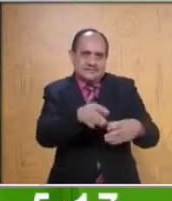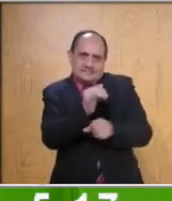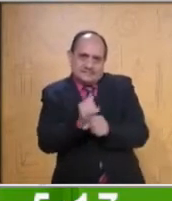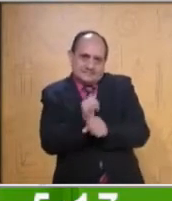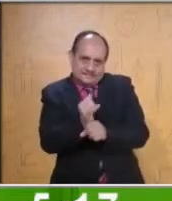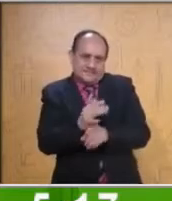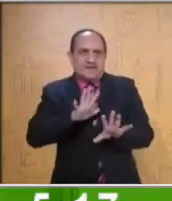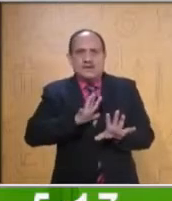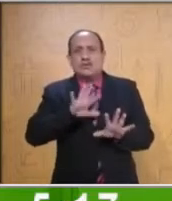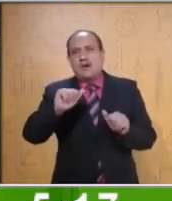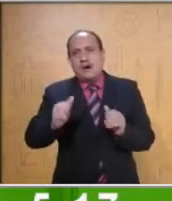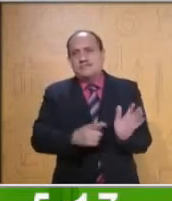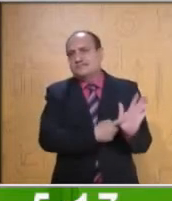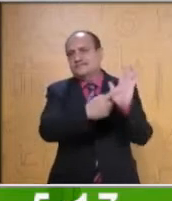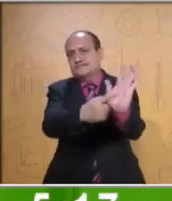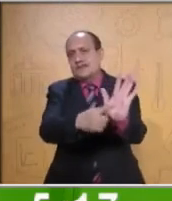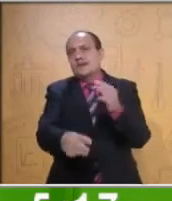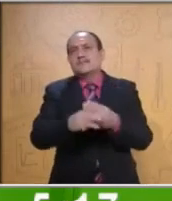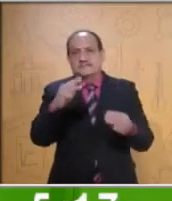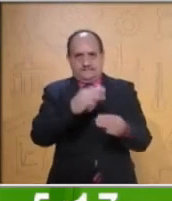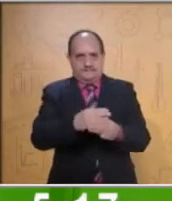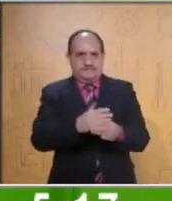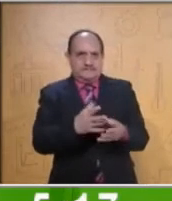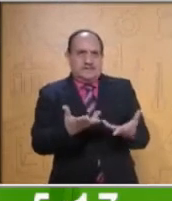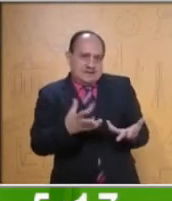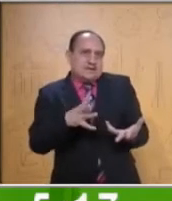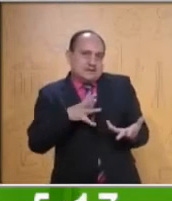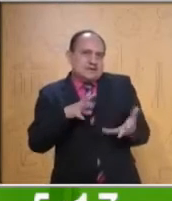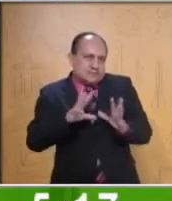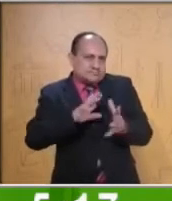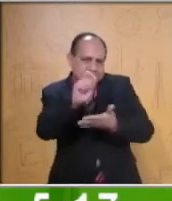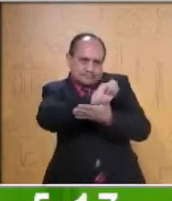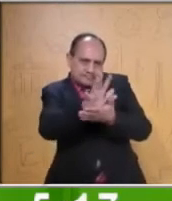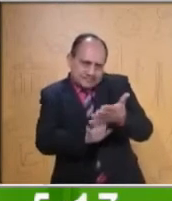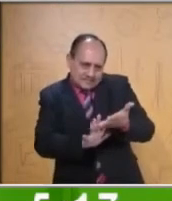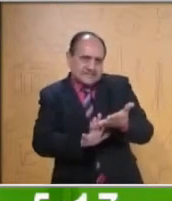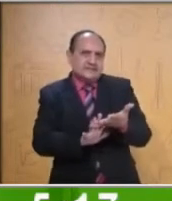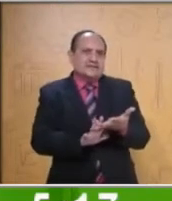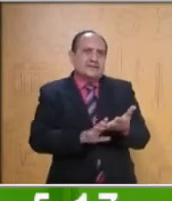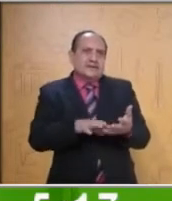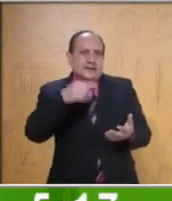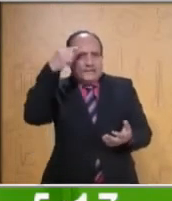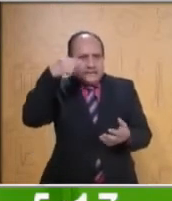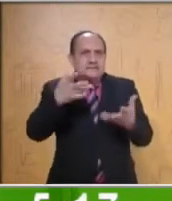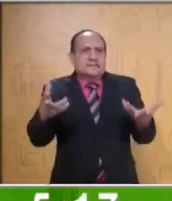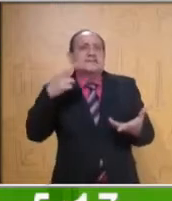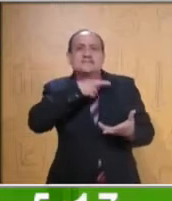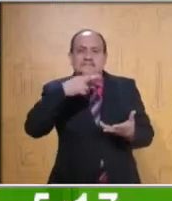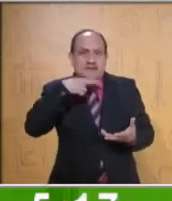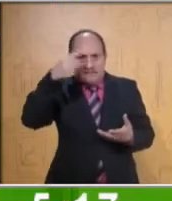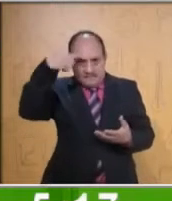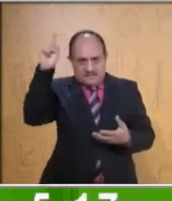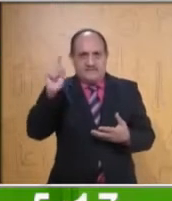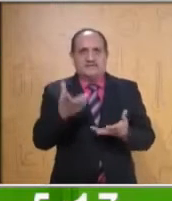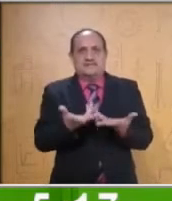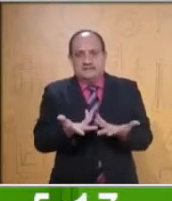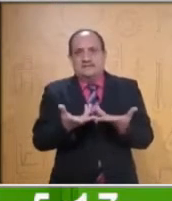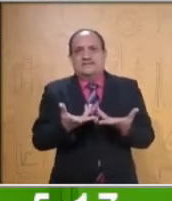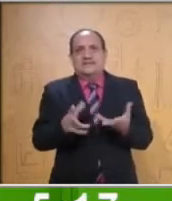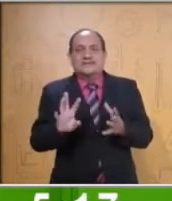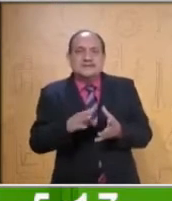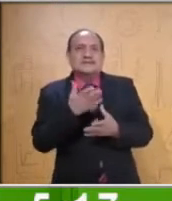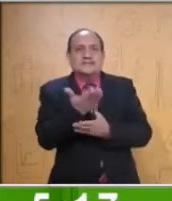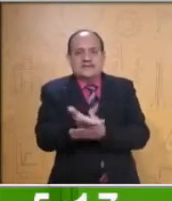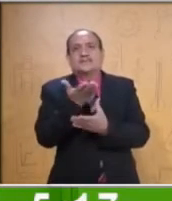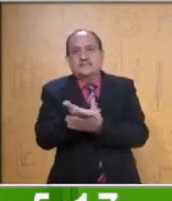bueno, yo ya traigo aquí mis materiales porque yo me puse a hacerlos. ¿Para qué? Para que sea más rápido y más fácil y no tenerles que estar